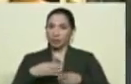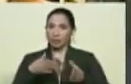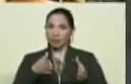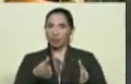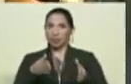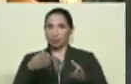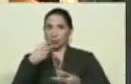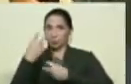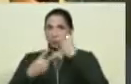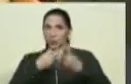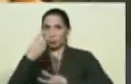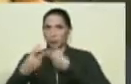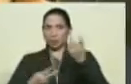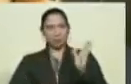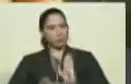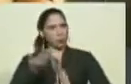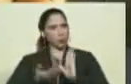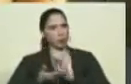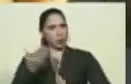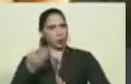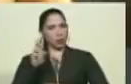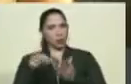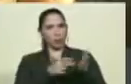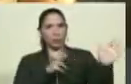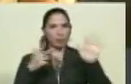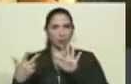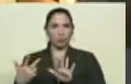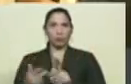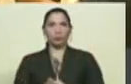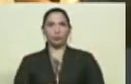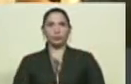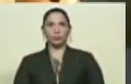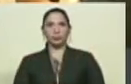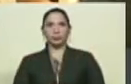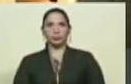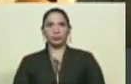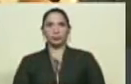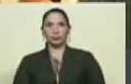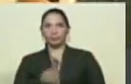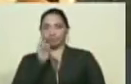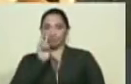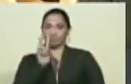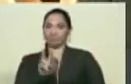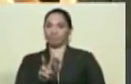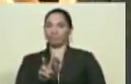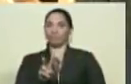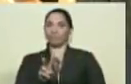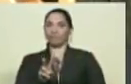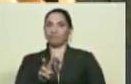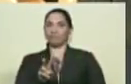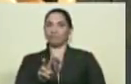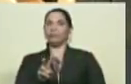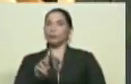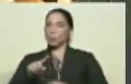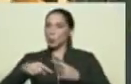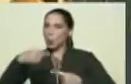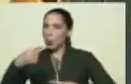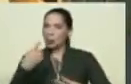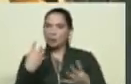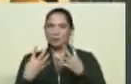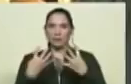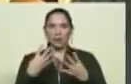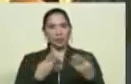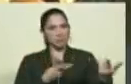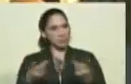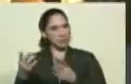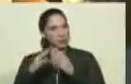más importante es este Hackathon 2018, que vamos a ver el resultado en la próxima FICVEN, y desde hoy pues vamos a invitar a todas y